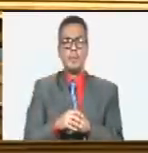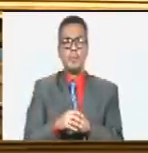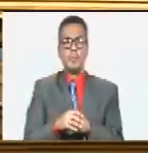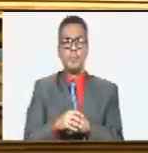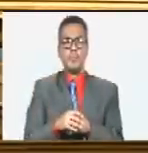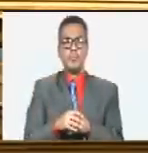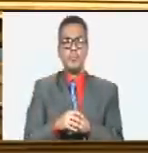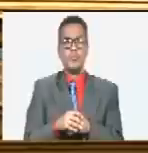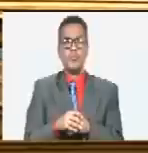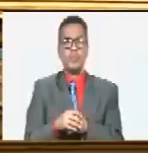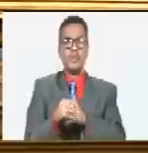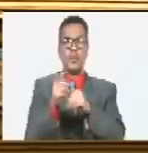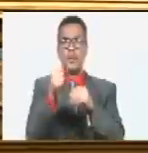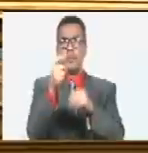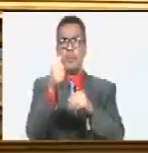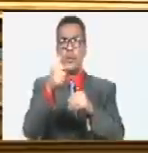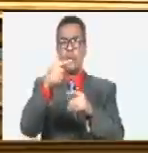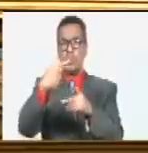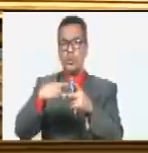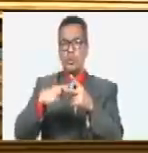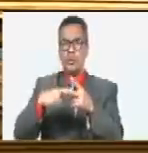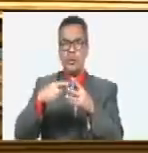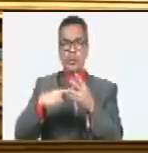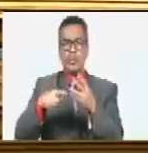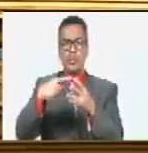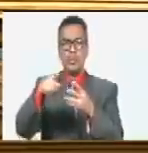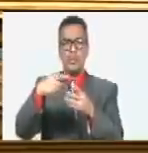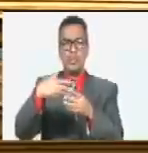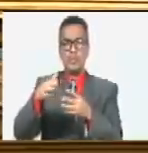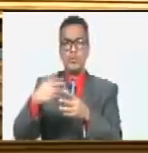la basurita en Ñereñere para el MAS, etcétera, etcétera.